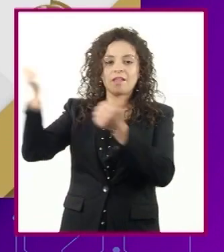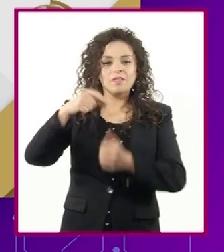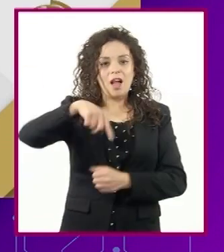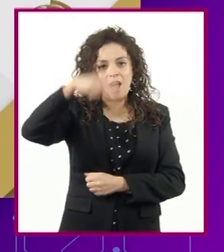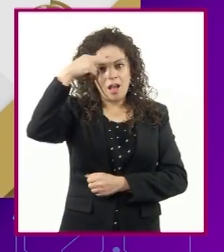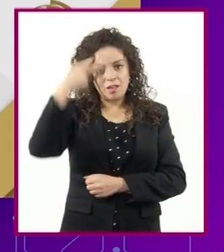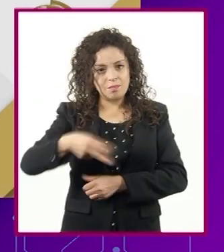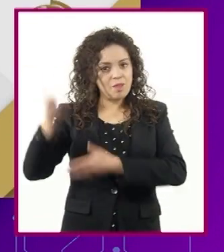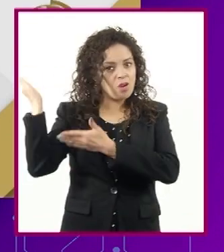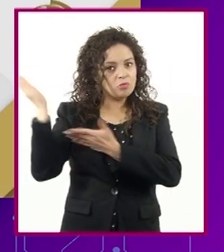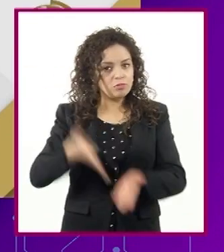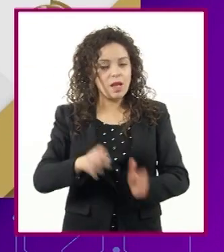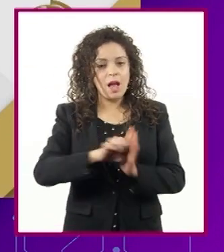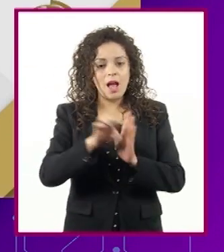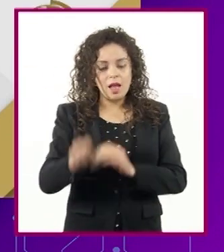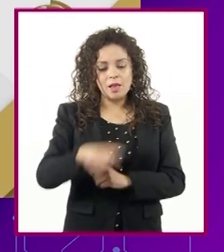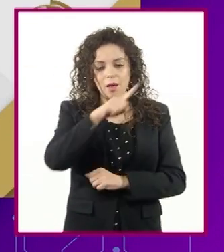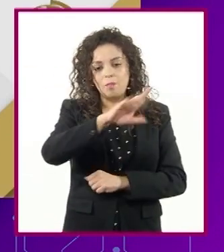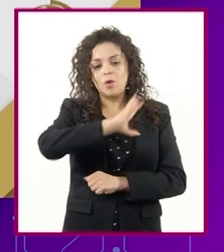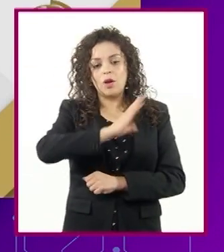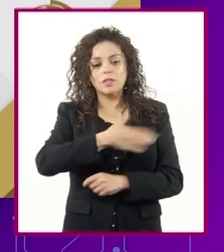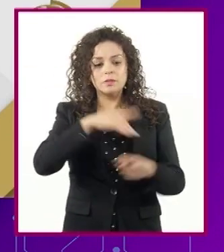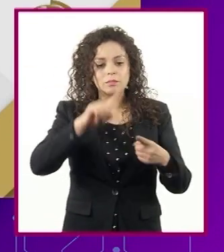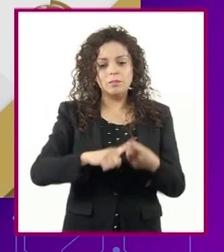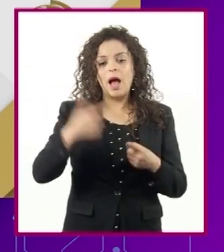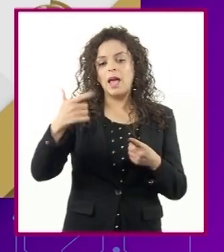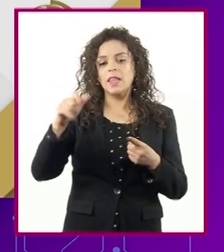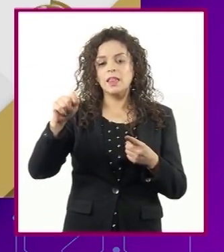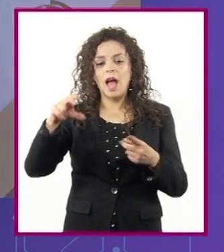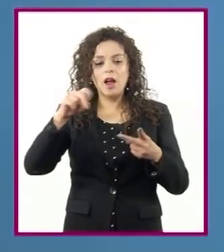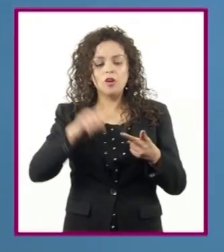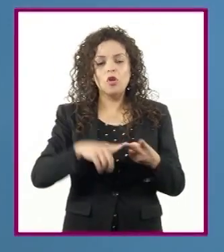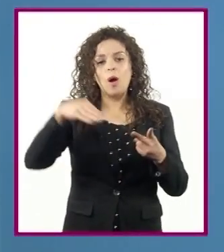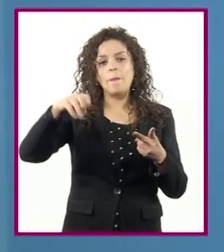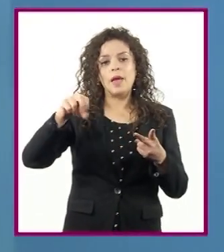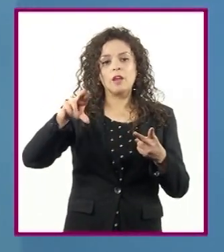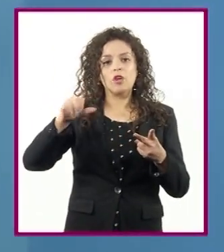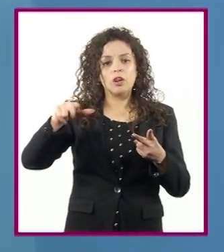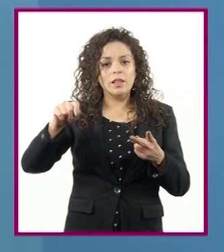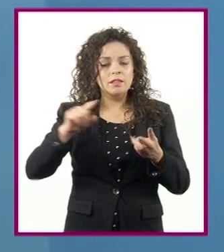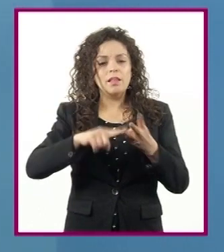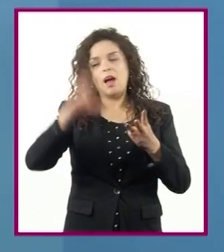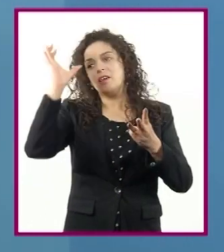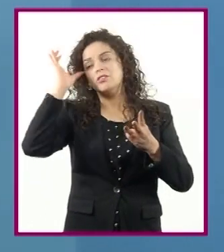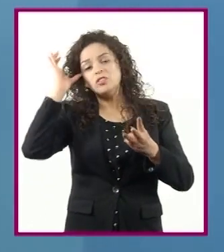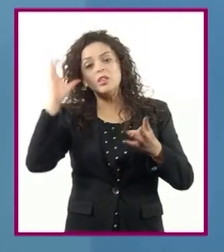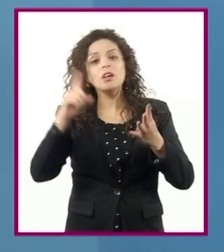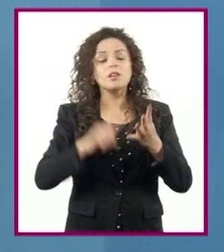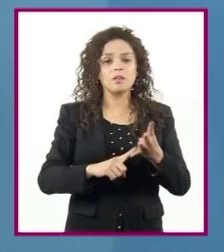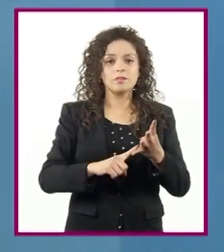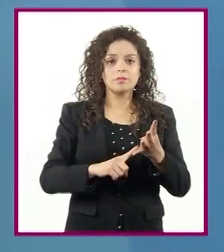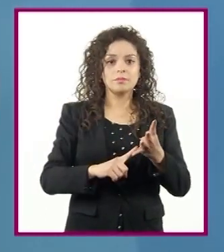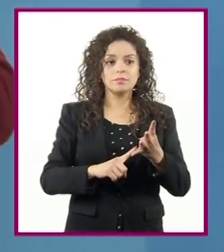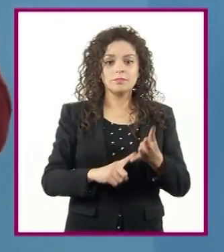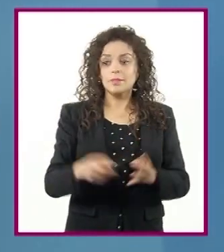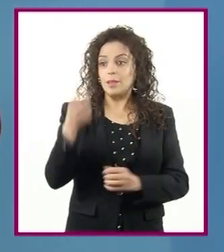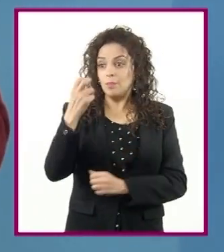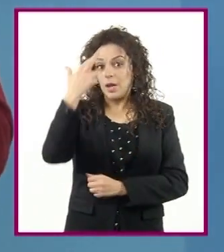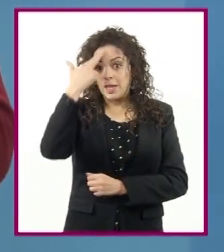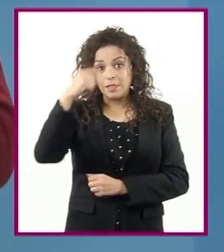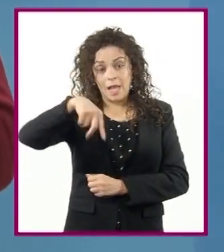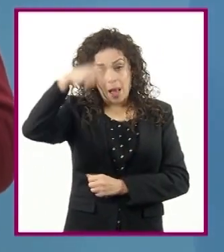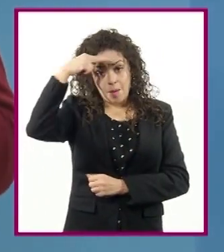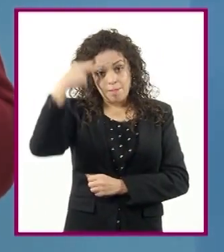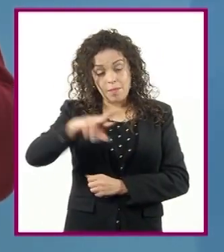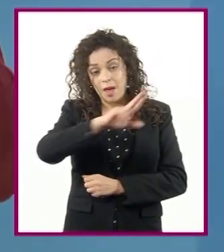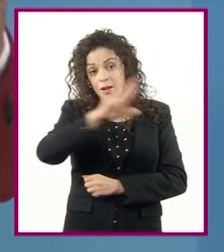los gitanos, los menonitas, los chinos, entre otras. Por lo anterior, México se reconoce como